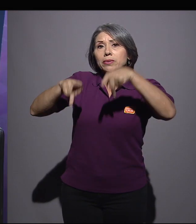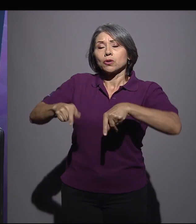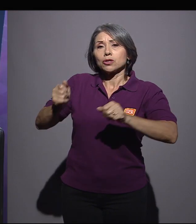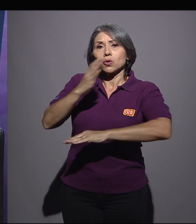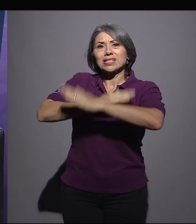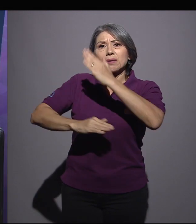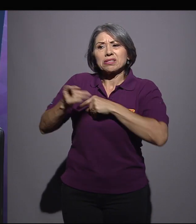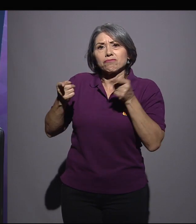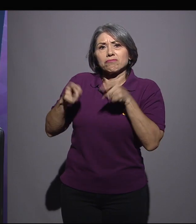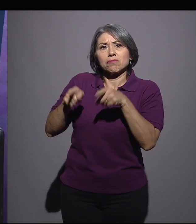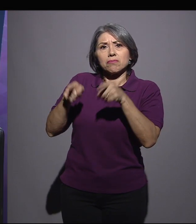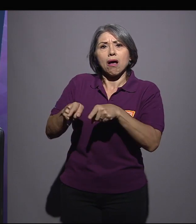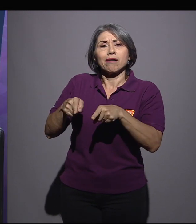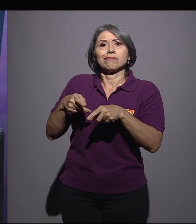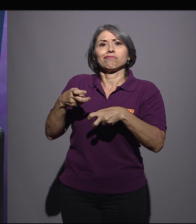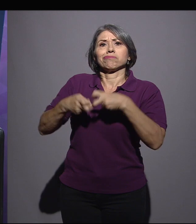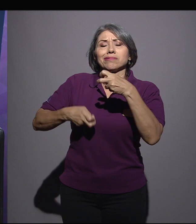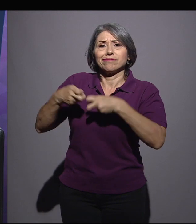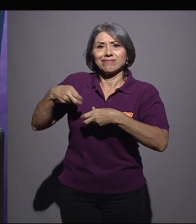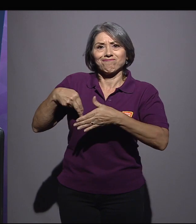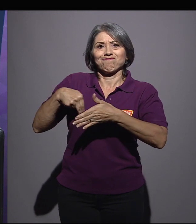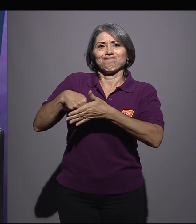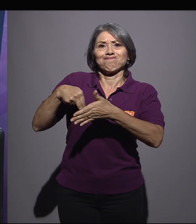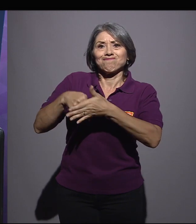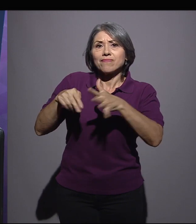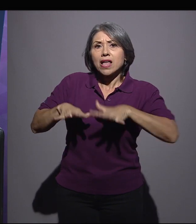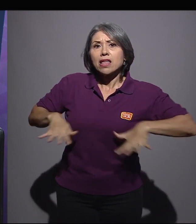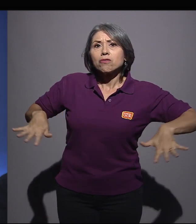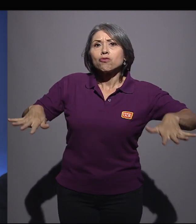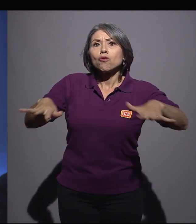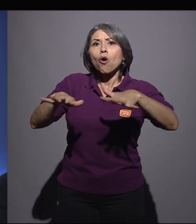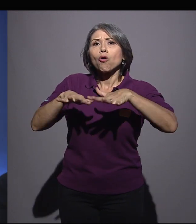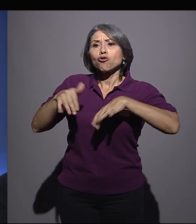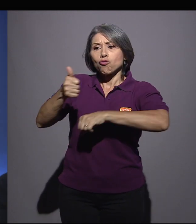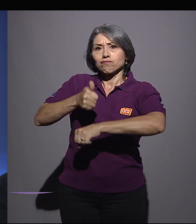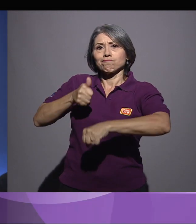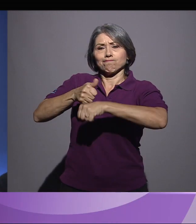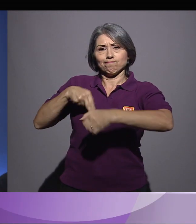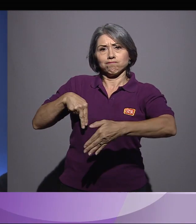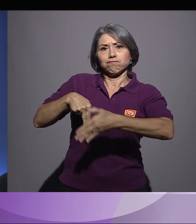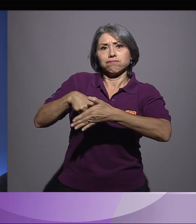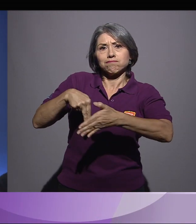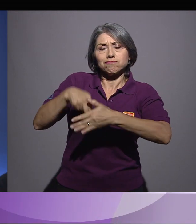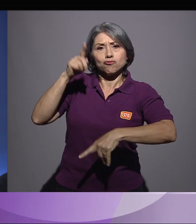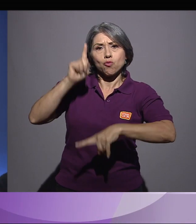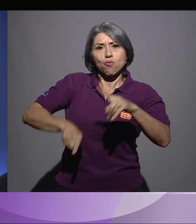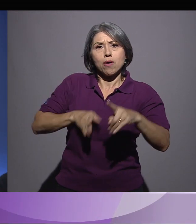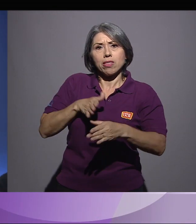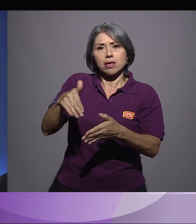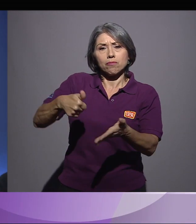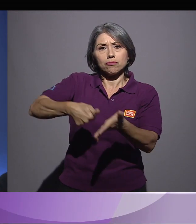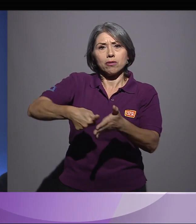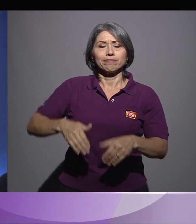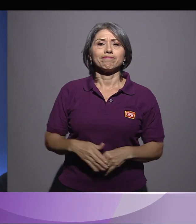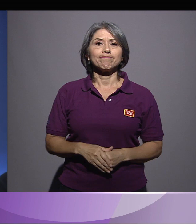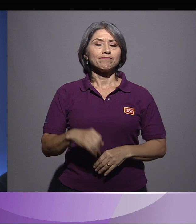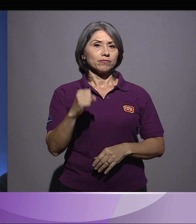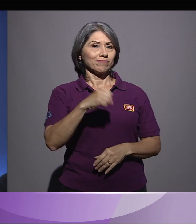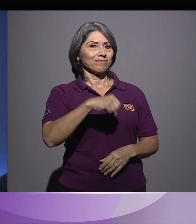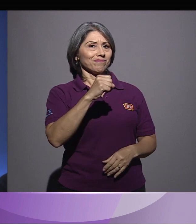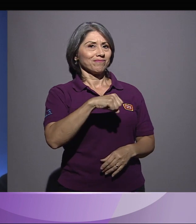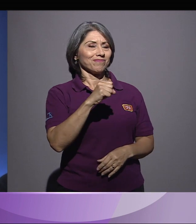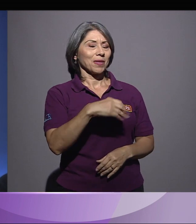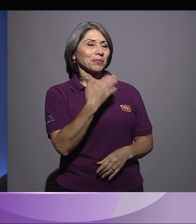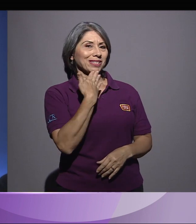esa dificultad, ¿verdad?, que el entorno les pone para poder llegar a emitir su voto. Desde luego, bueno,